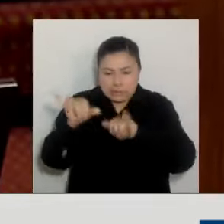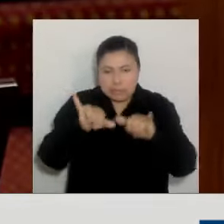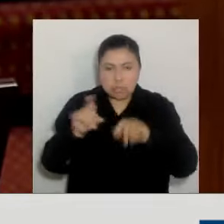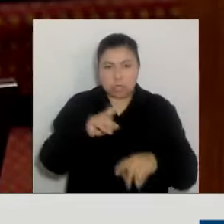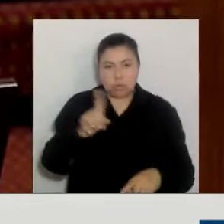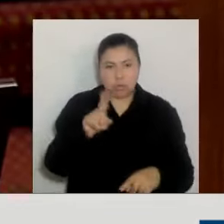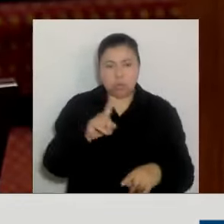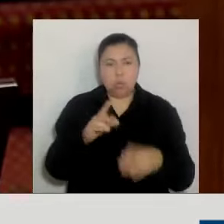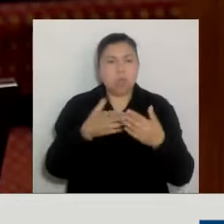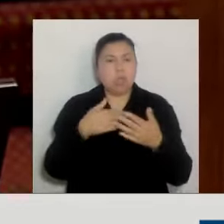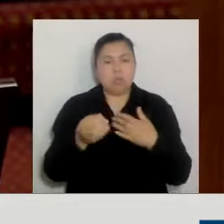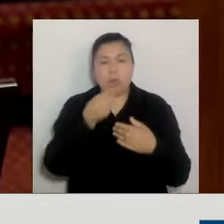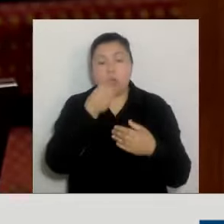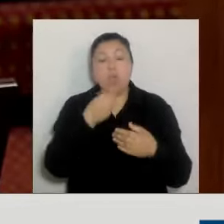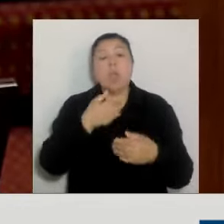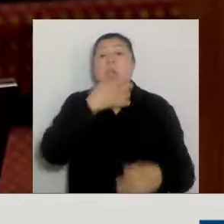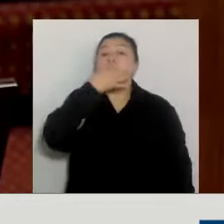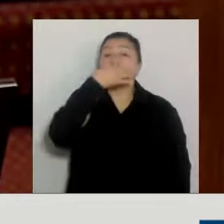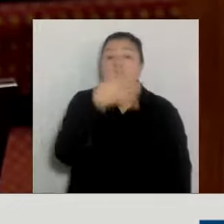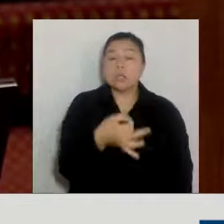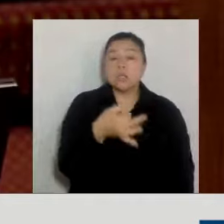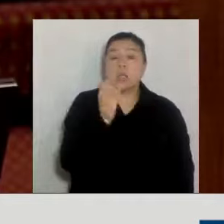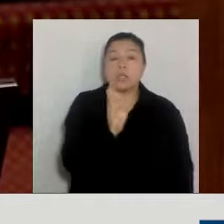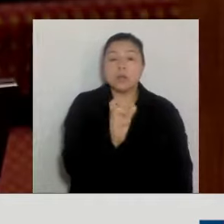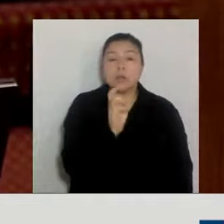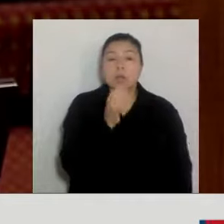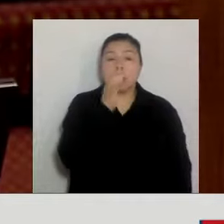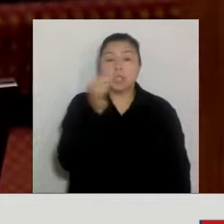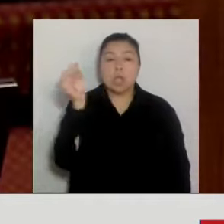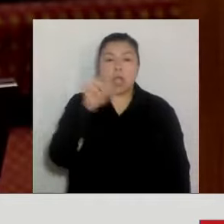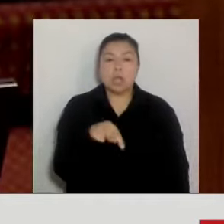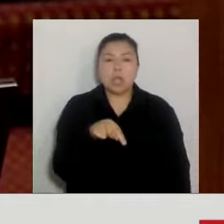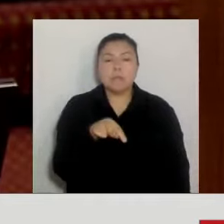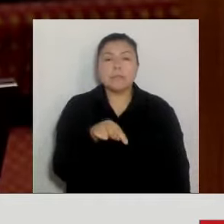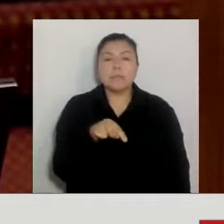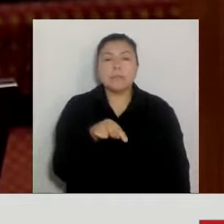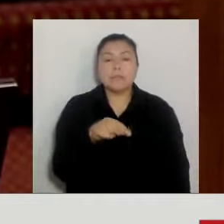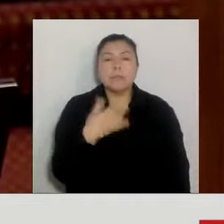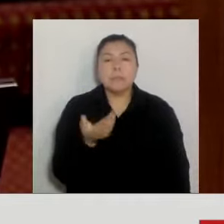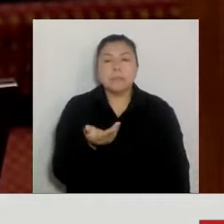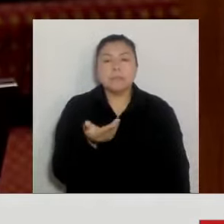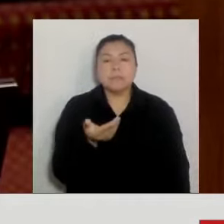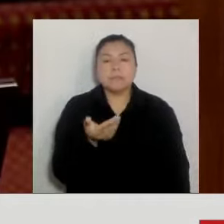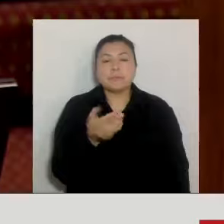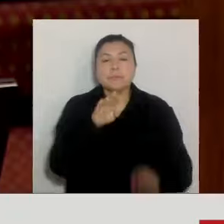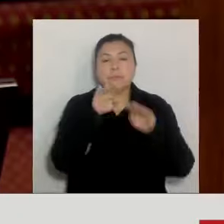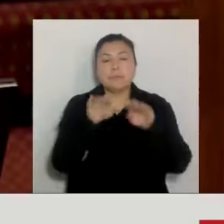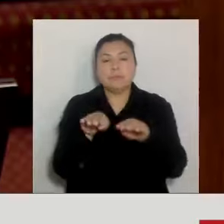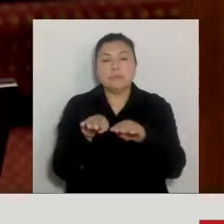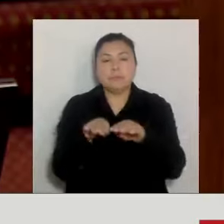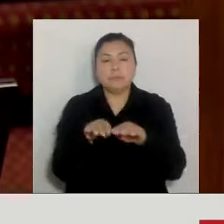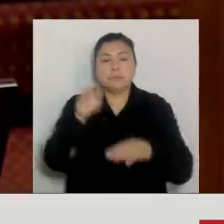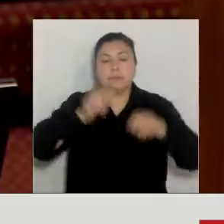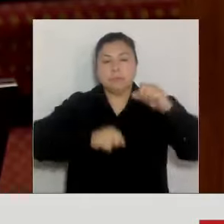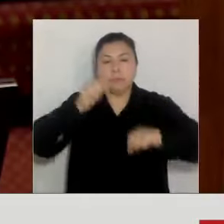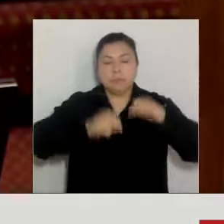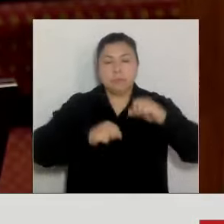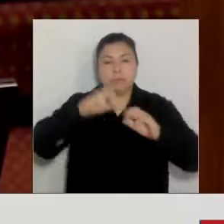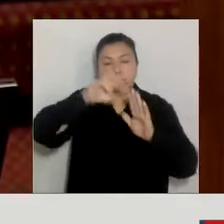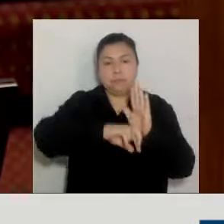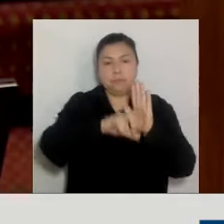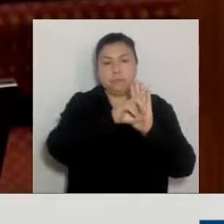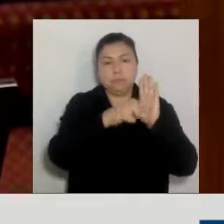desmitificar esa ese concepto que se ha señalado acá que está pretendiendo favorecer a una determinada industria este proyecto sino